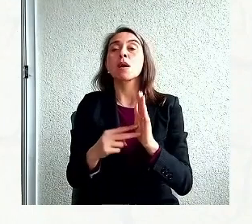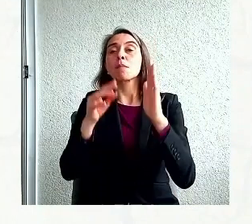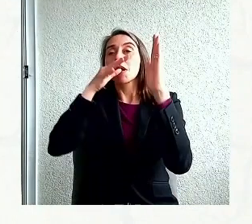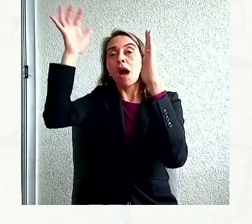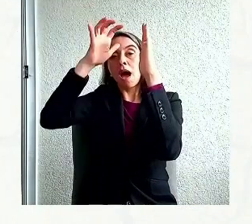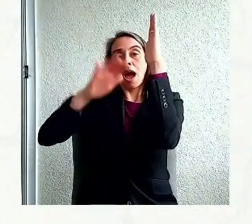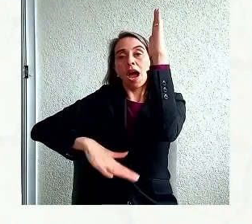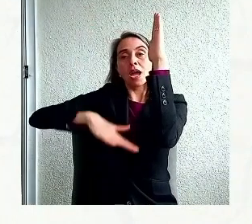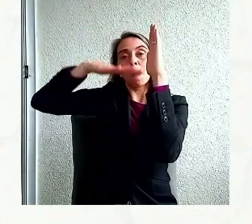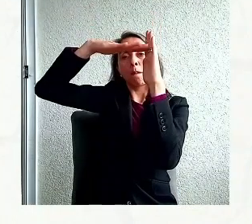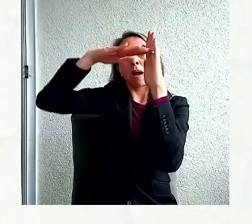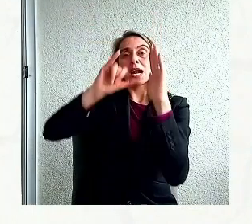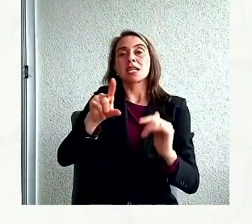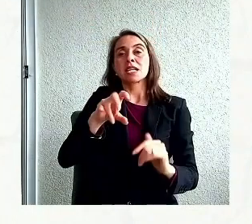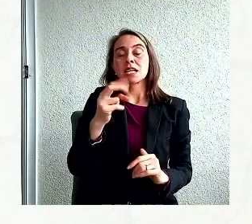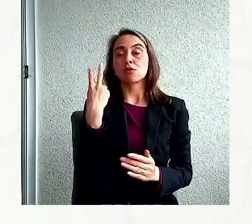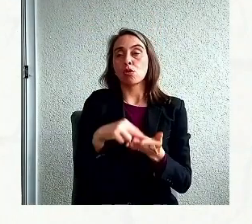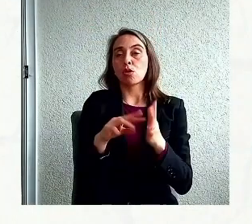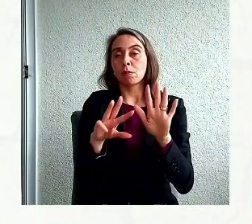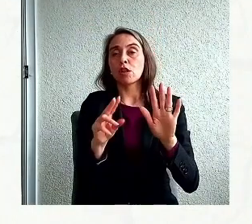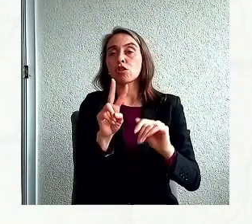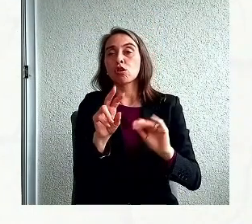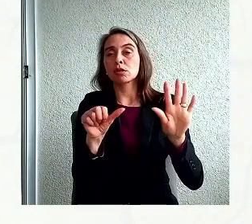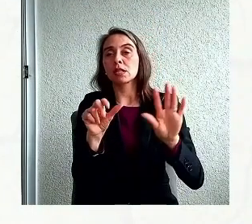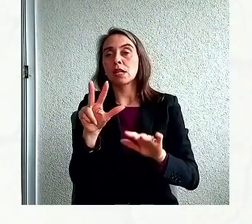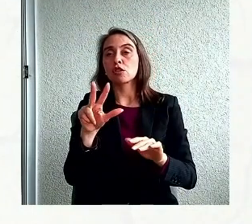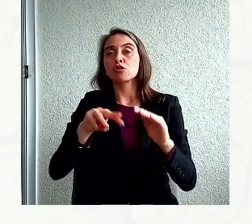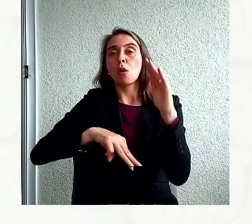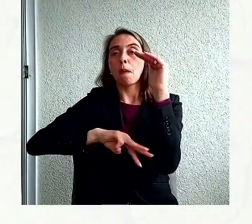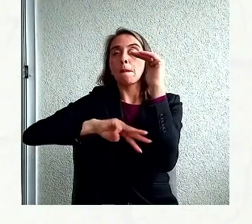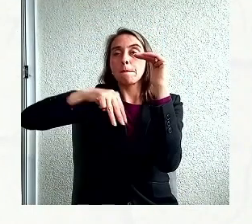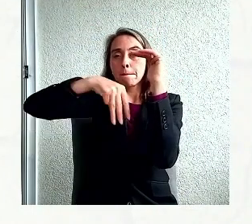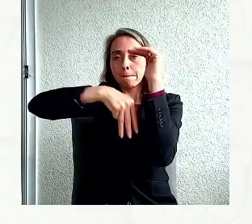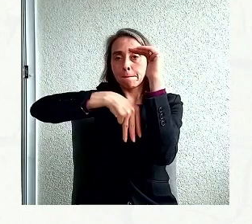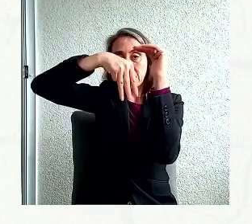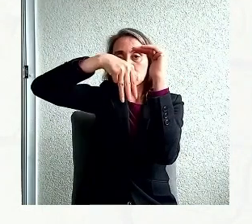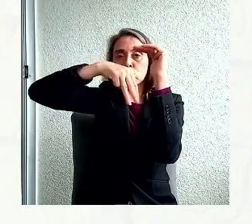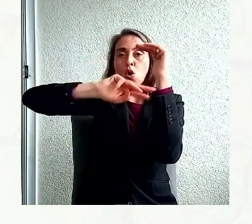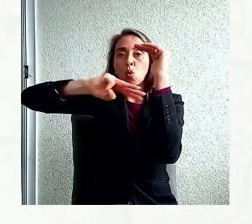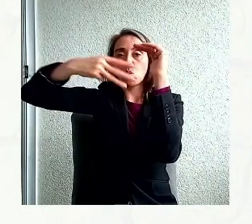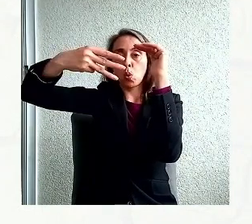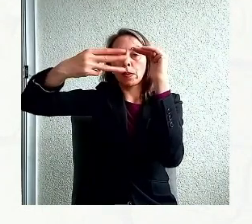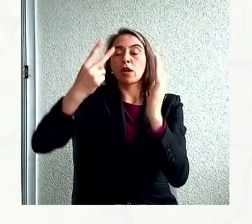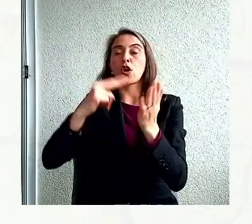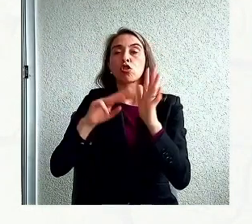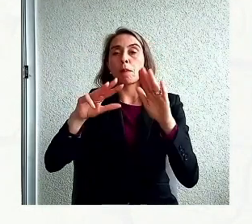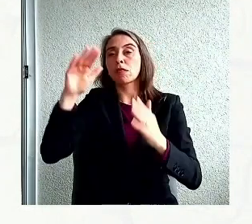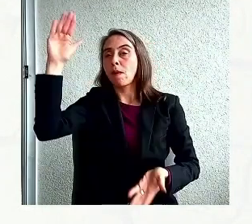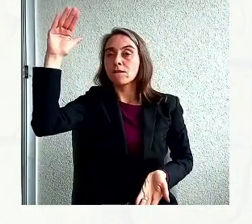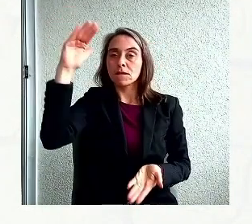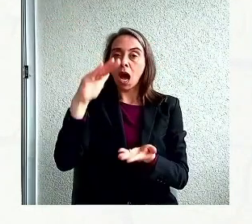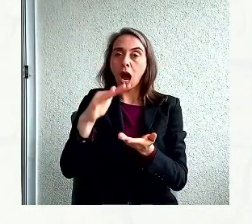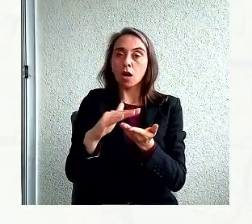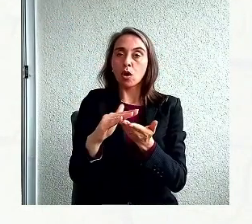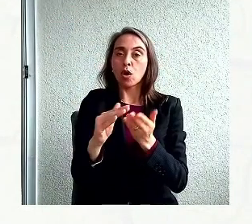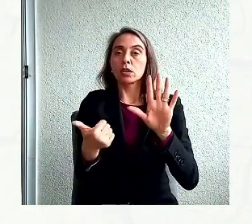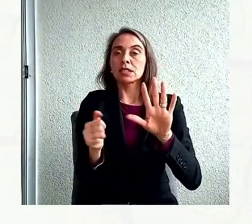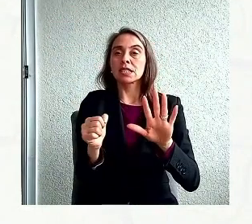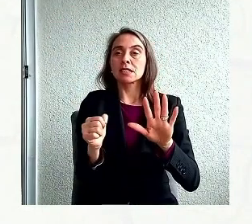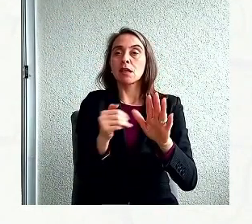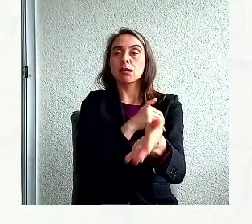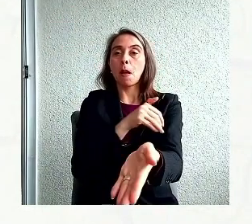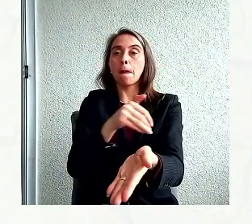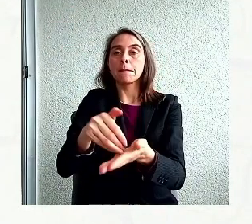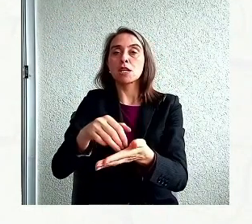tenía solamente 60 millones de metros cúbicos, o sea, 3 veces menos. Aquí en esta lámina se puede apreciar, ¿cierto?, yo he marcado en rojo, que la capacidad del embalse